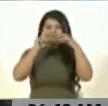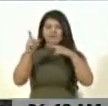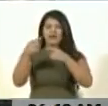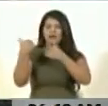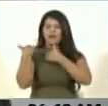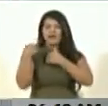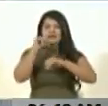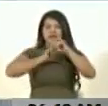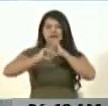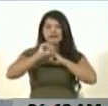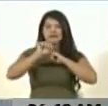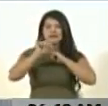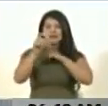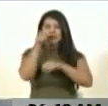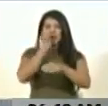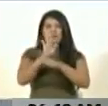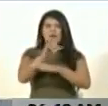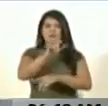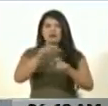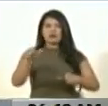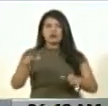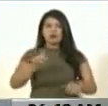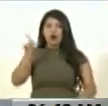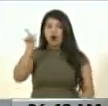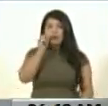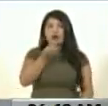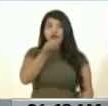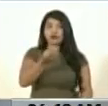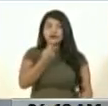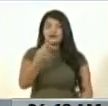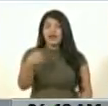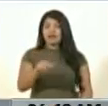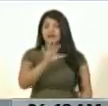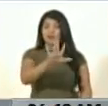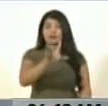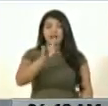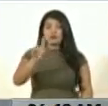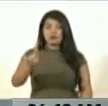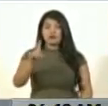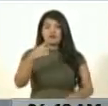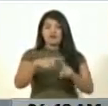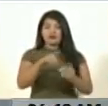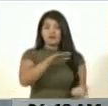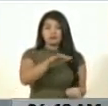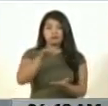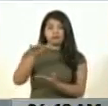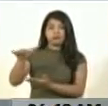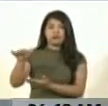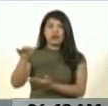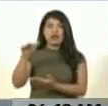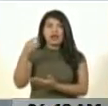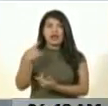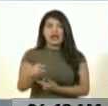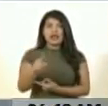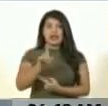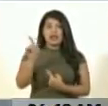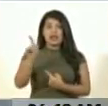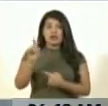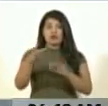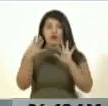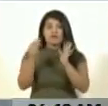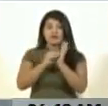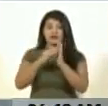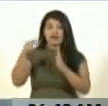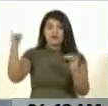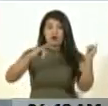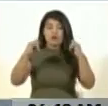Ciudadana, Manuel Pérez Urdaneta, quien mencionaba entonces que son 51 paletas que han llegado en este, el noveno cargamento, lo que equivale